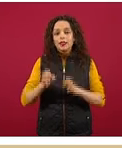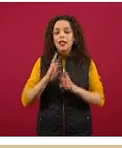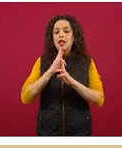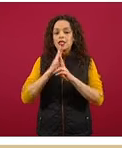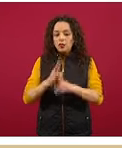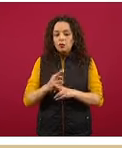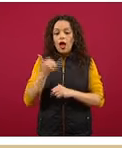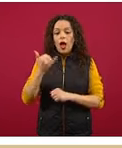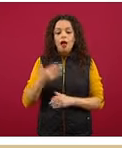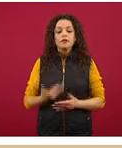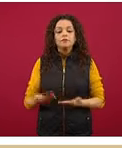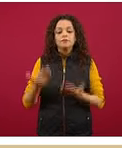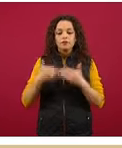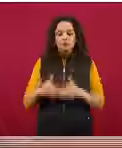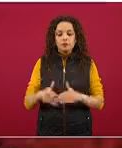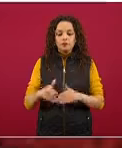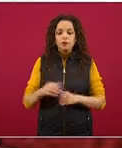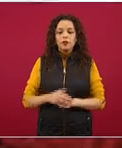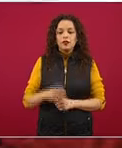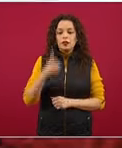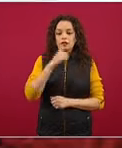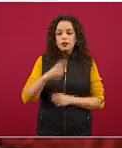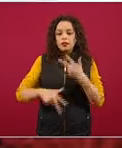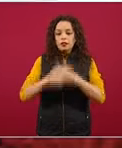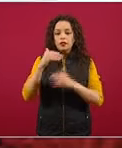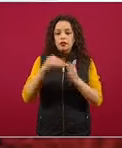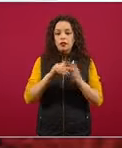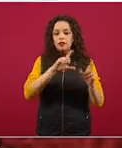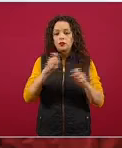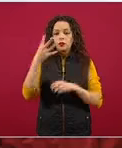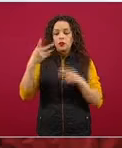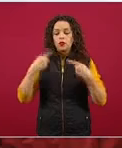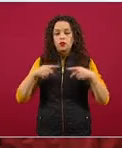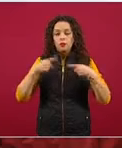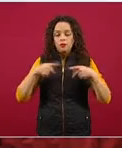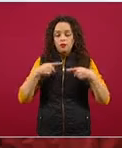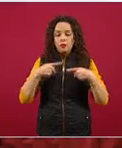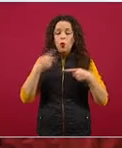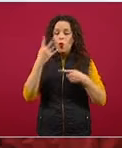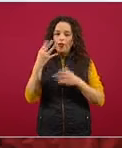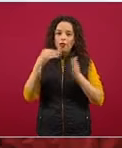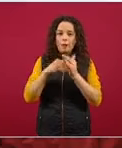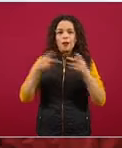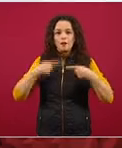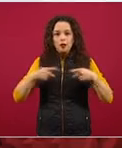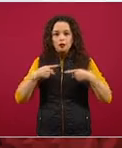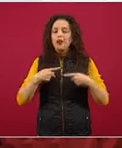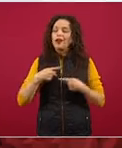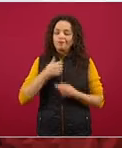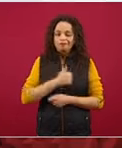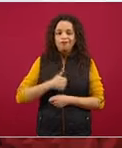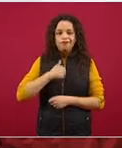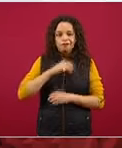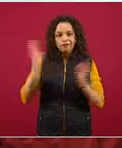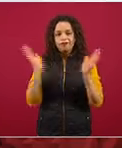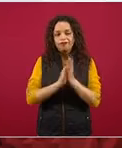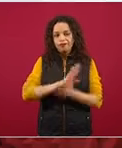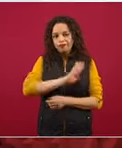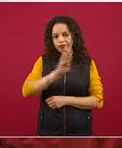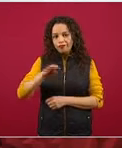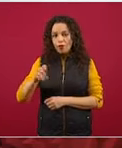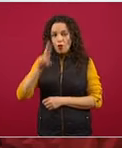113.704 personas que desafortunadamente han perdido la vida a causa del virus SARS-CoV-2 con